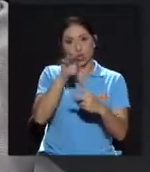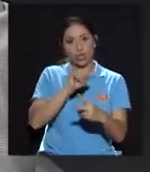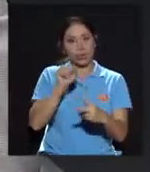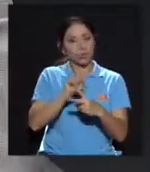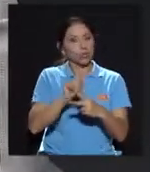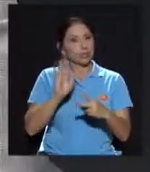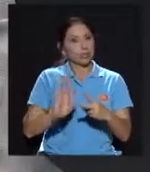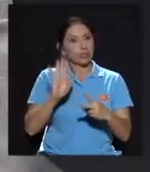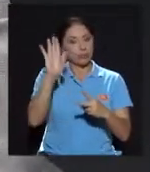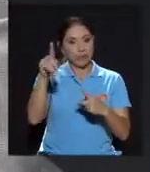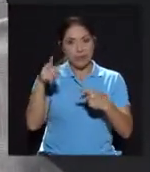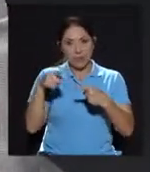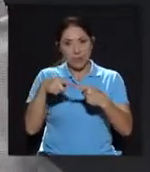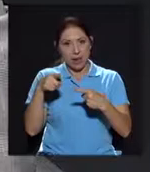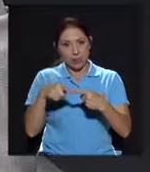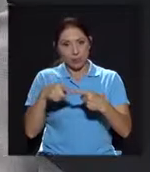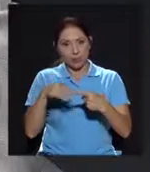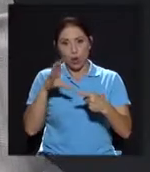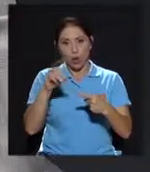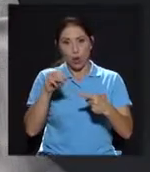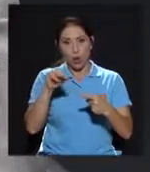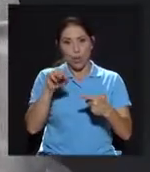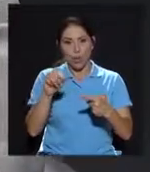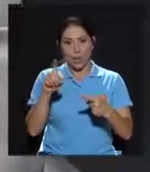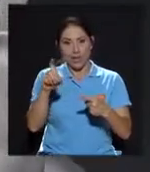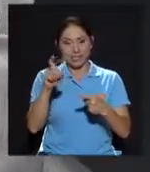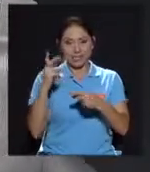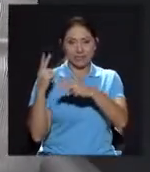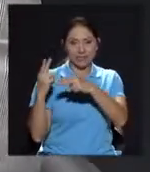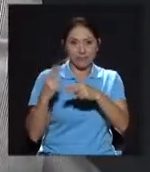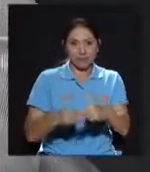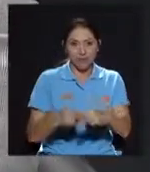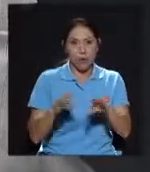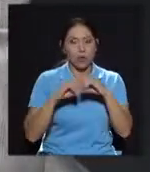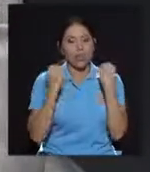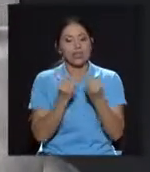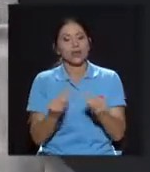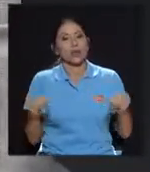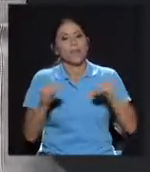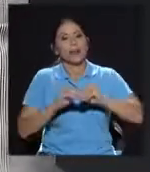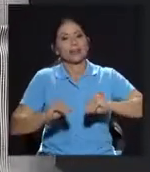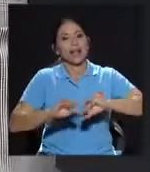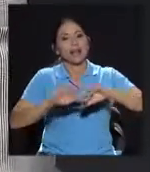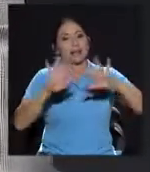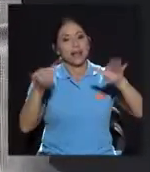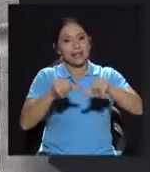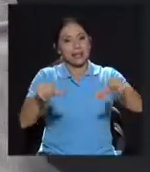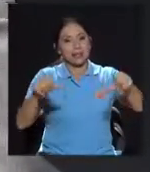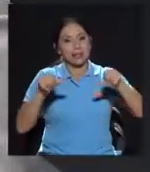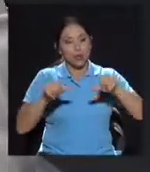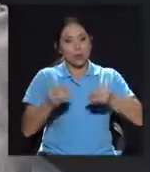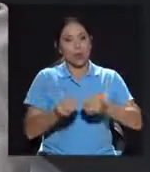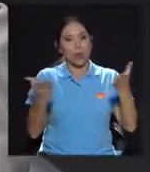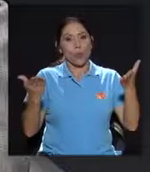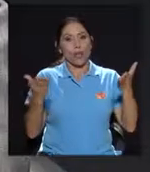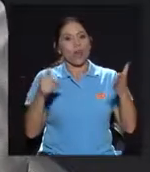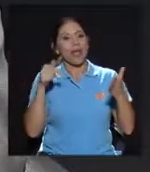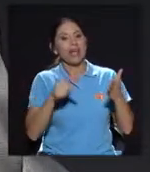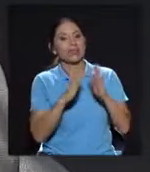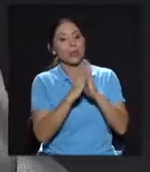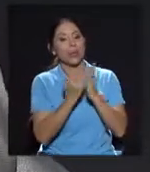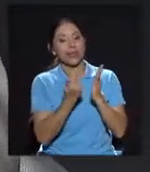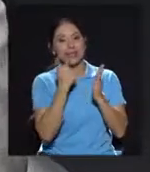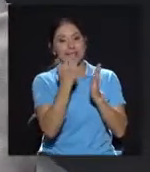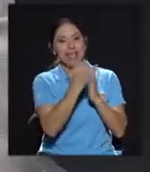sido designado como la organización más transparente del sector público según el índice de transparencia de la